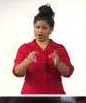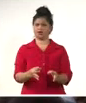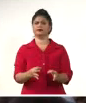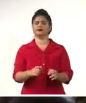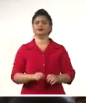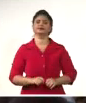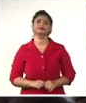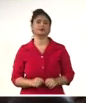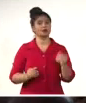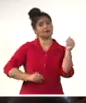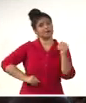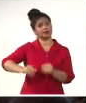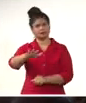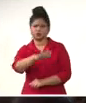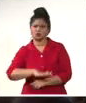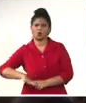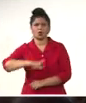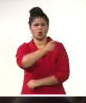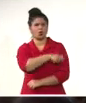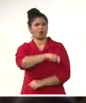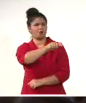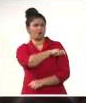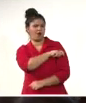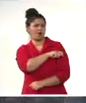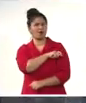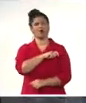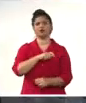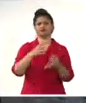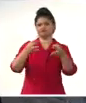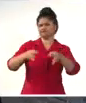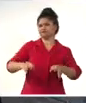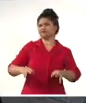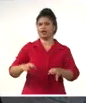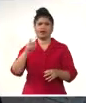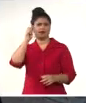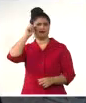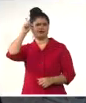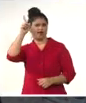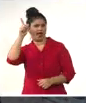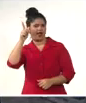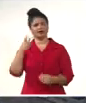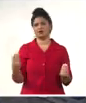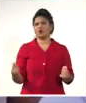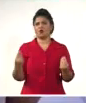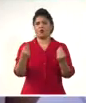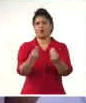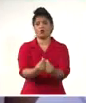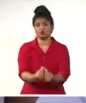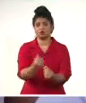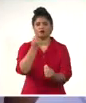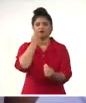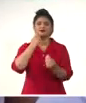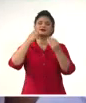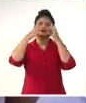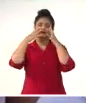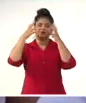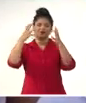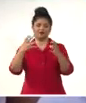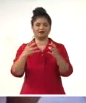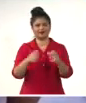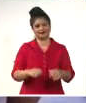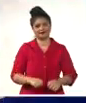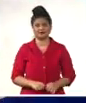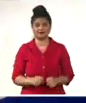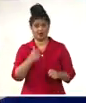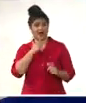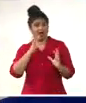Democracia y participación popular, humanismo, creatividad, ideales, pasión y la unidad, enfatizó, son los principios que fundamentan